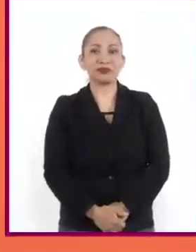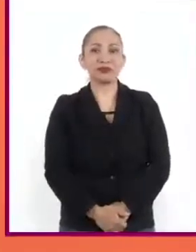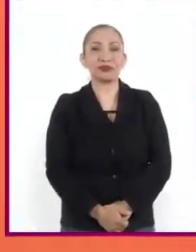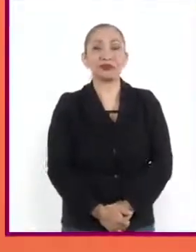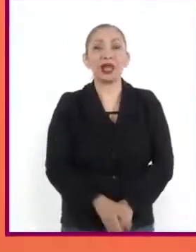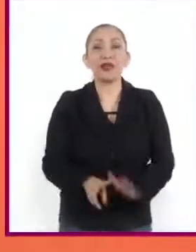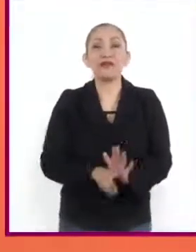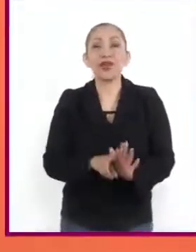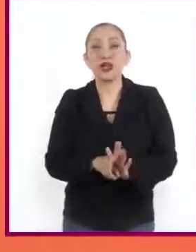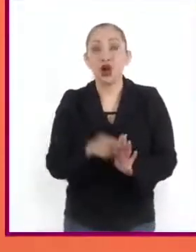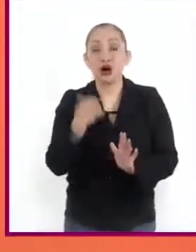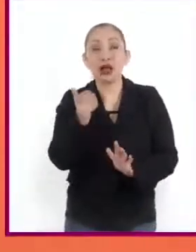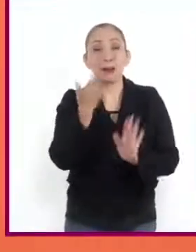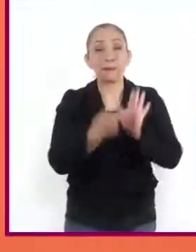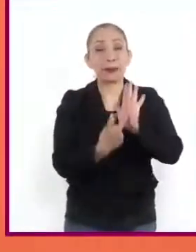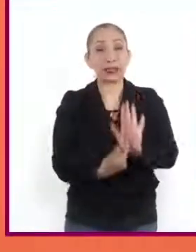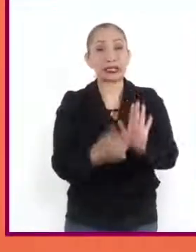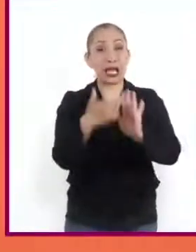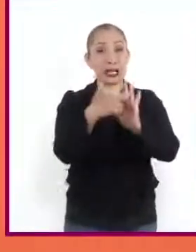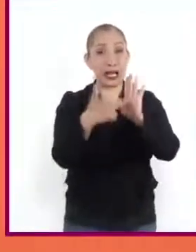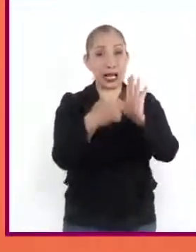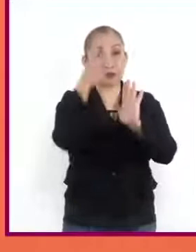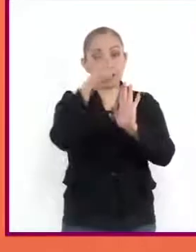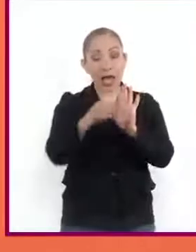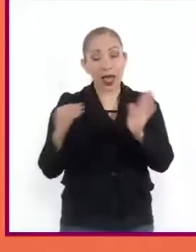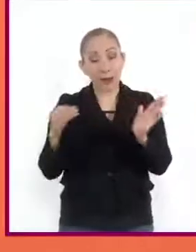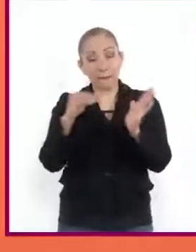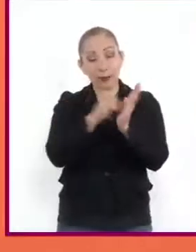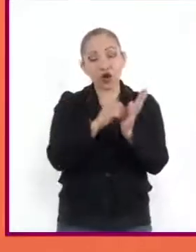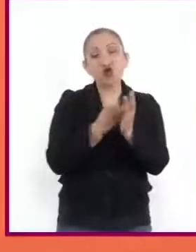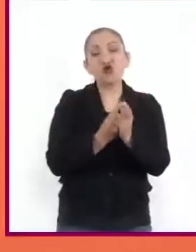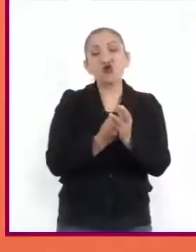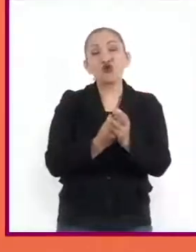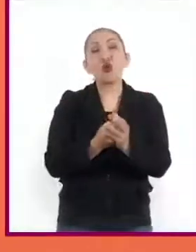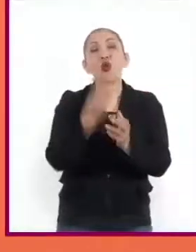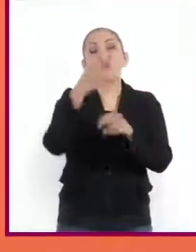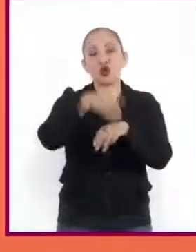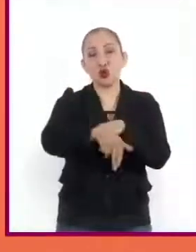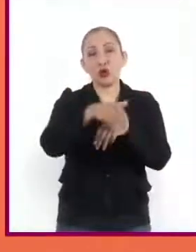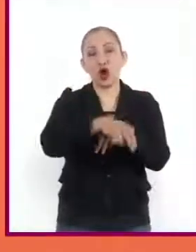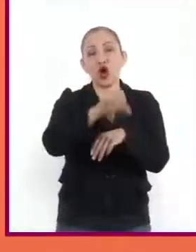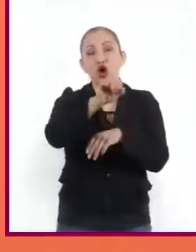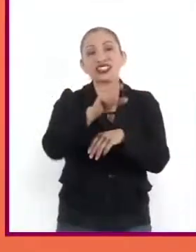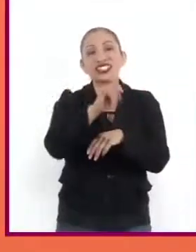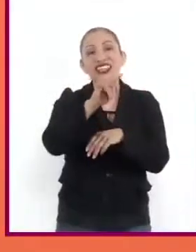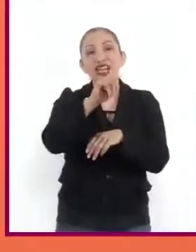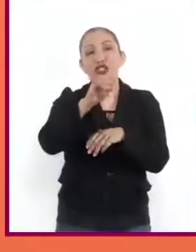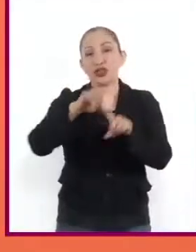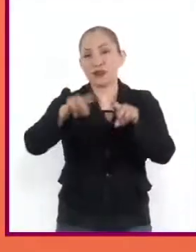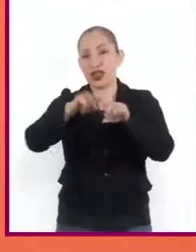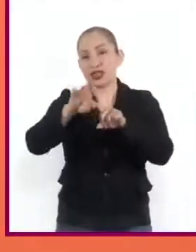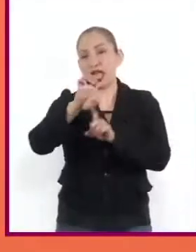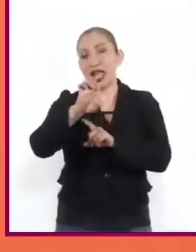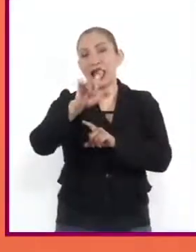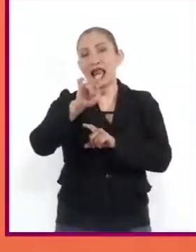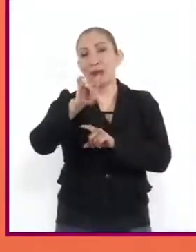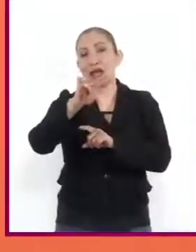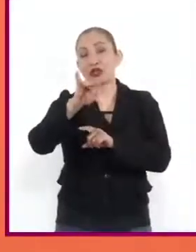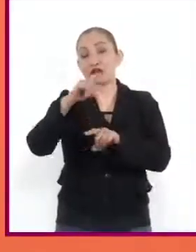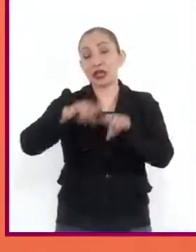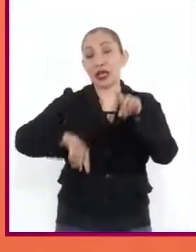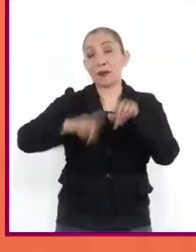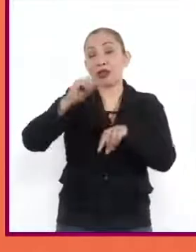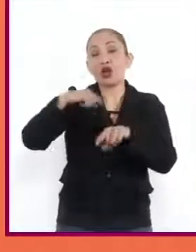En el video se presentaron las reglas para asignar el número de oxidación a diferentes elementos, con base en